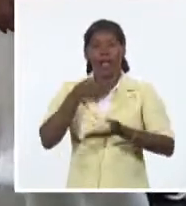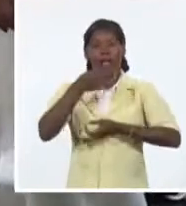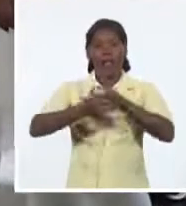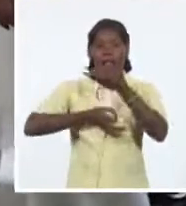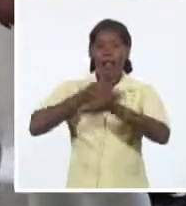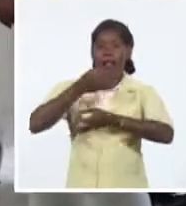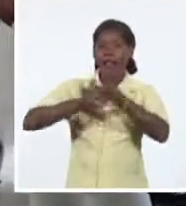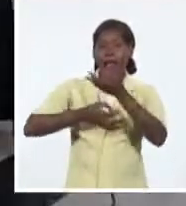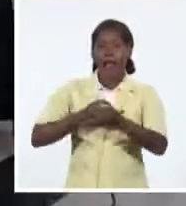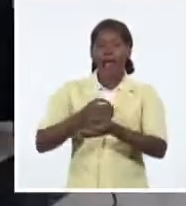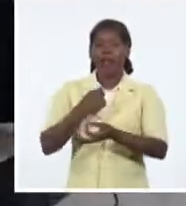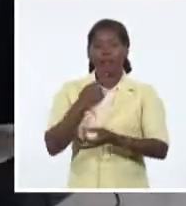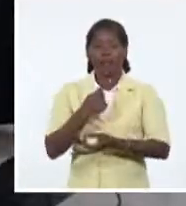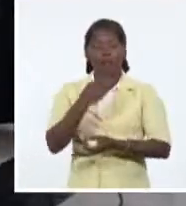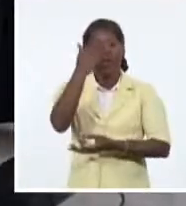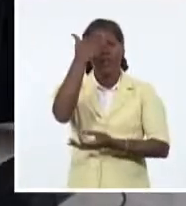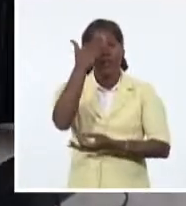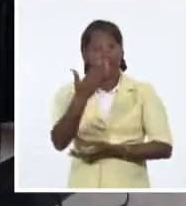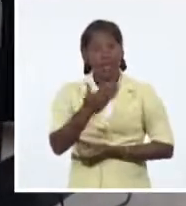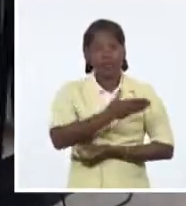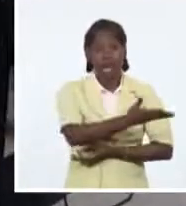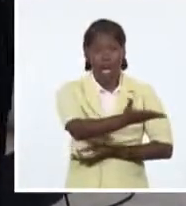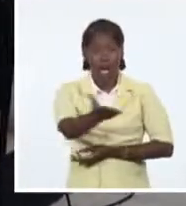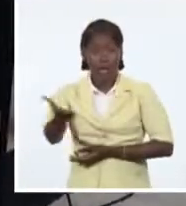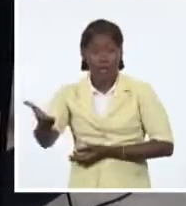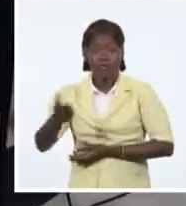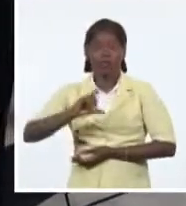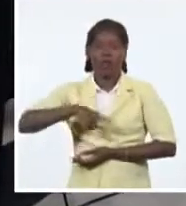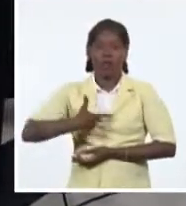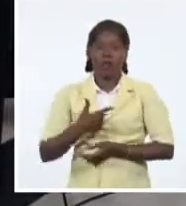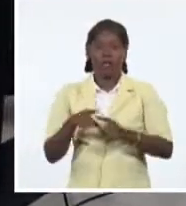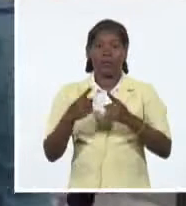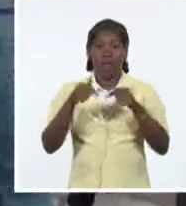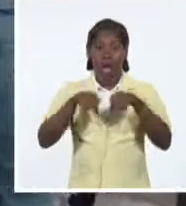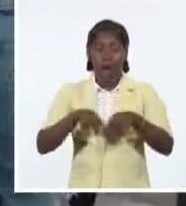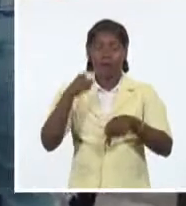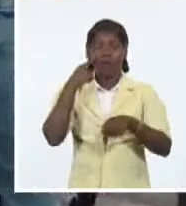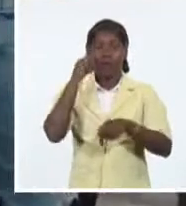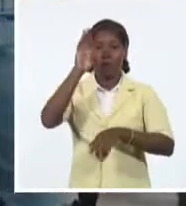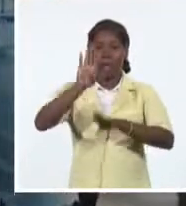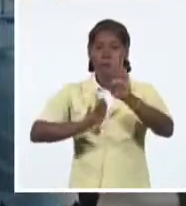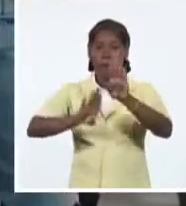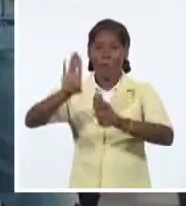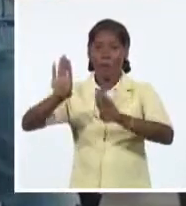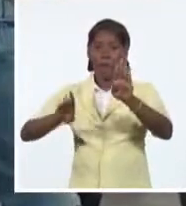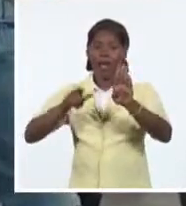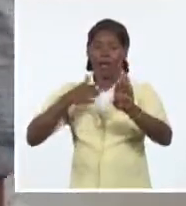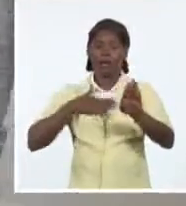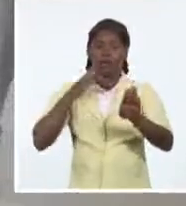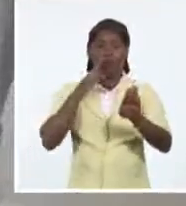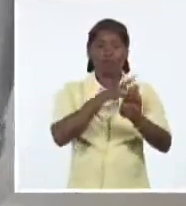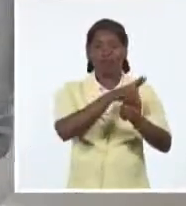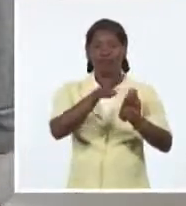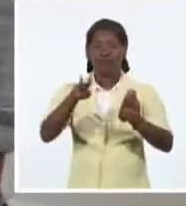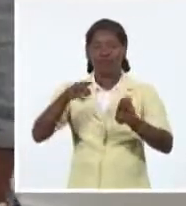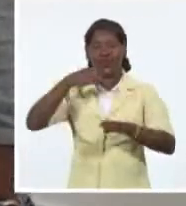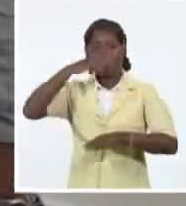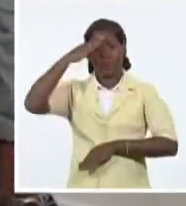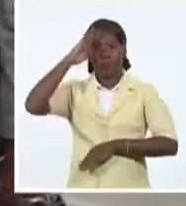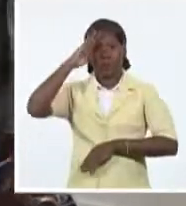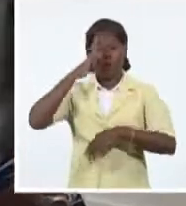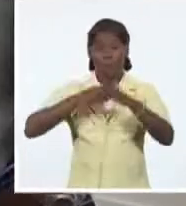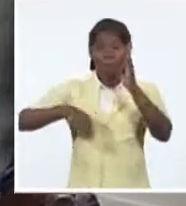a los artistas porque sus obras forman parte de la memoria visual de Cuba el ministro de cultura Él pidió